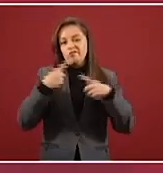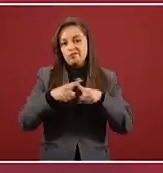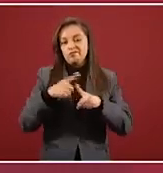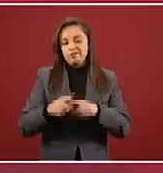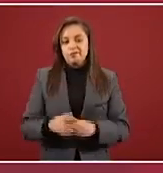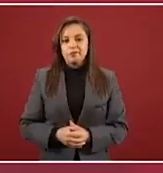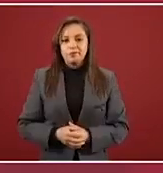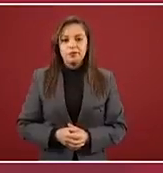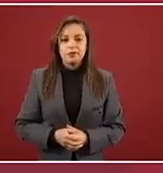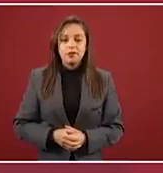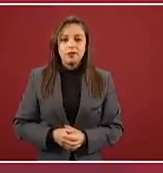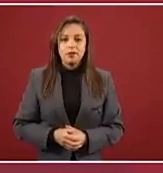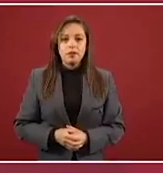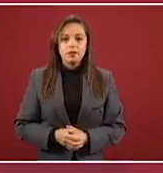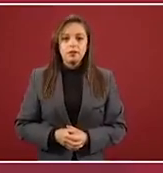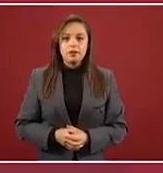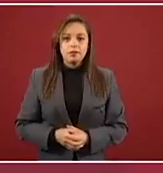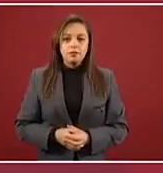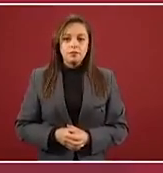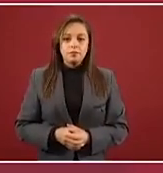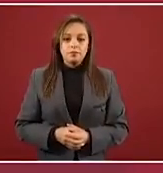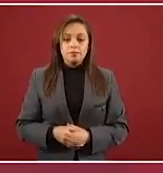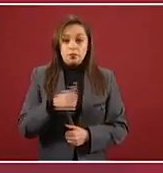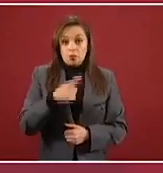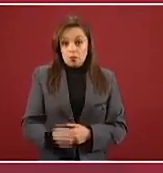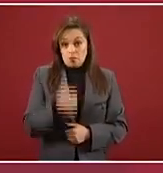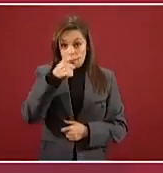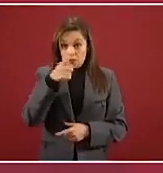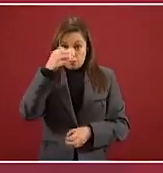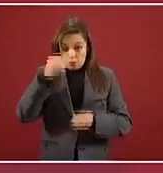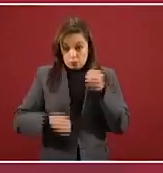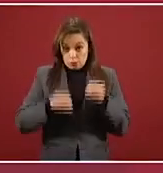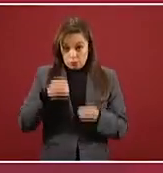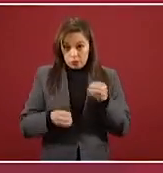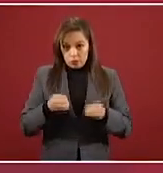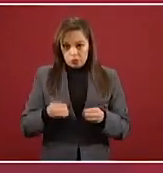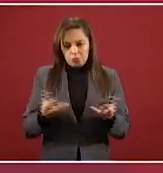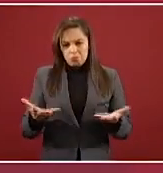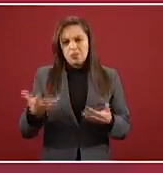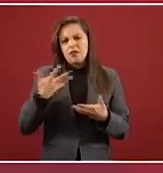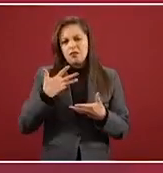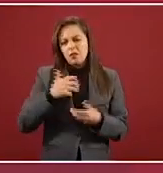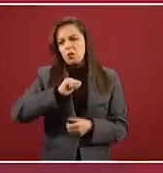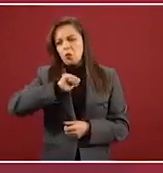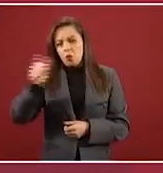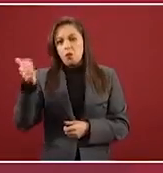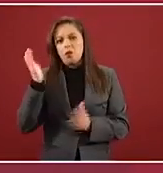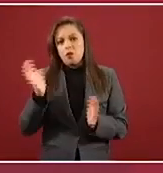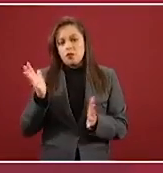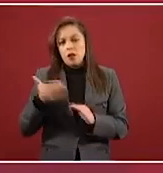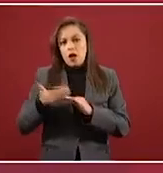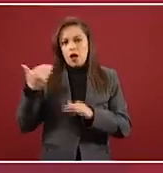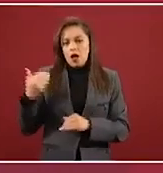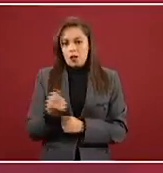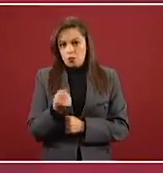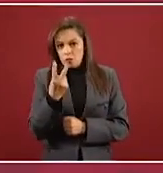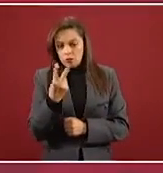No es el primer juicio, han habido otros dos.